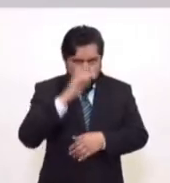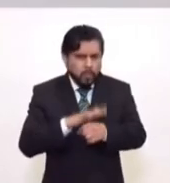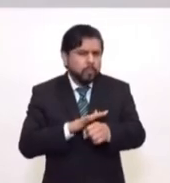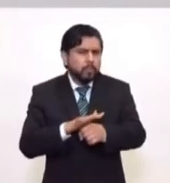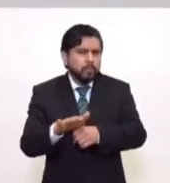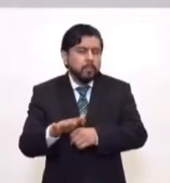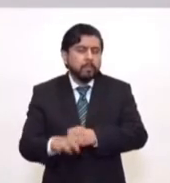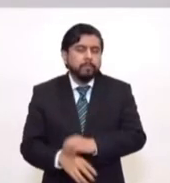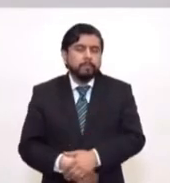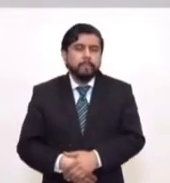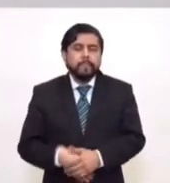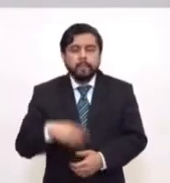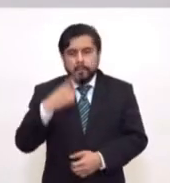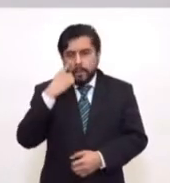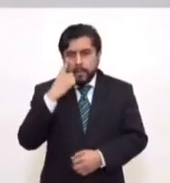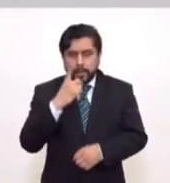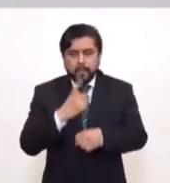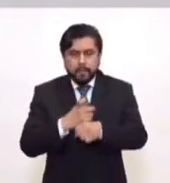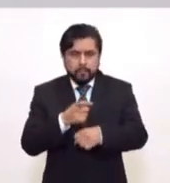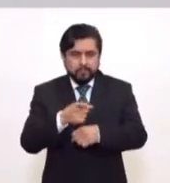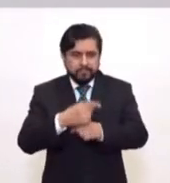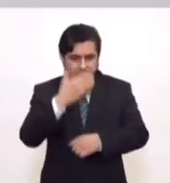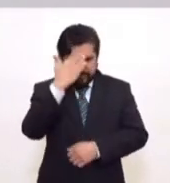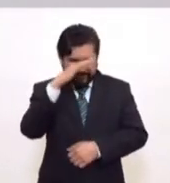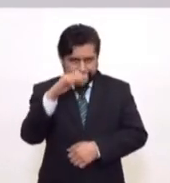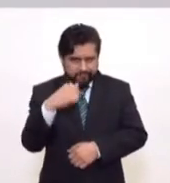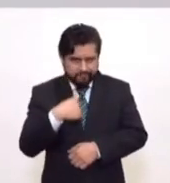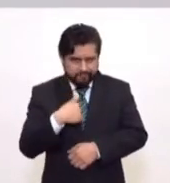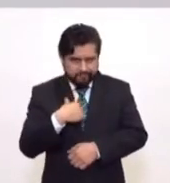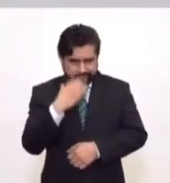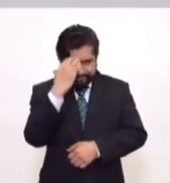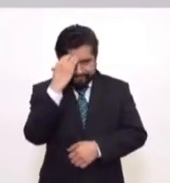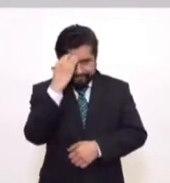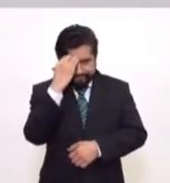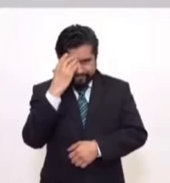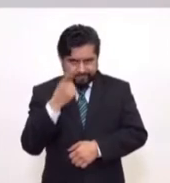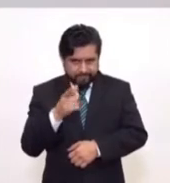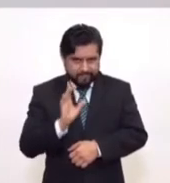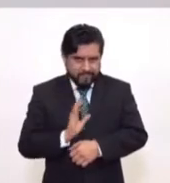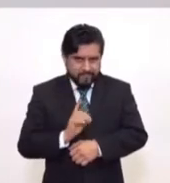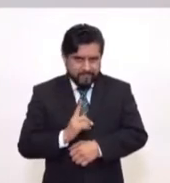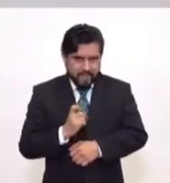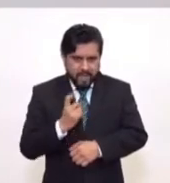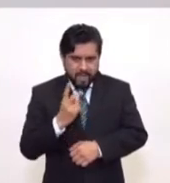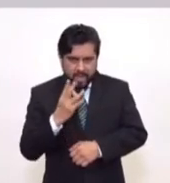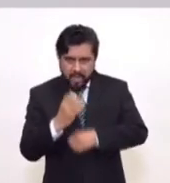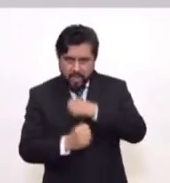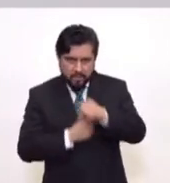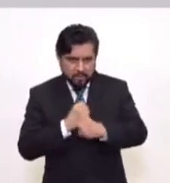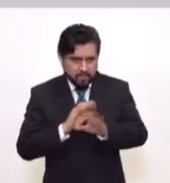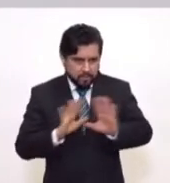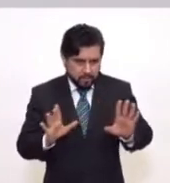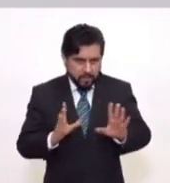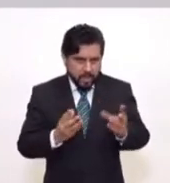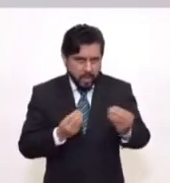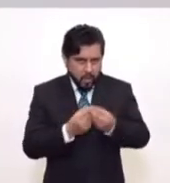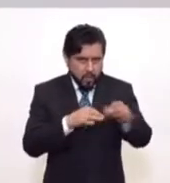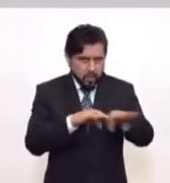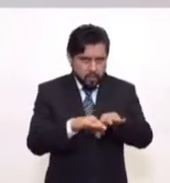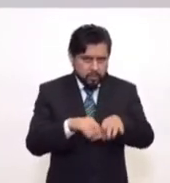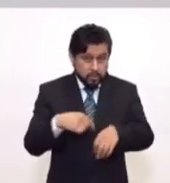Lo primero es que, y ustedes me conocen, llevamos ya varios años trabajando juntos, nunca ha